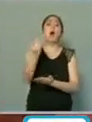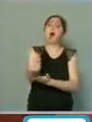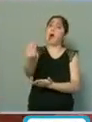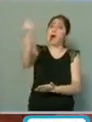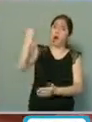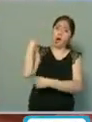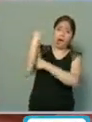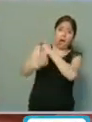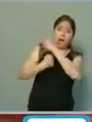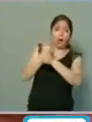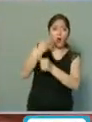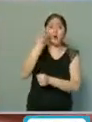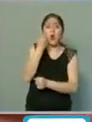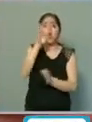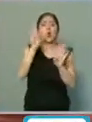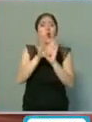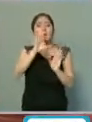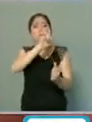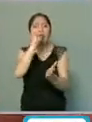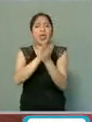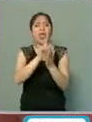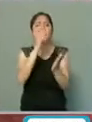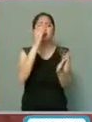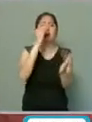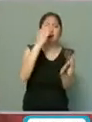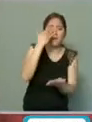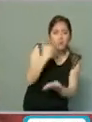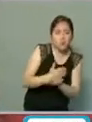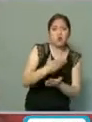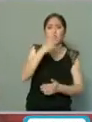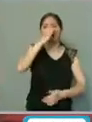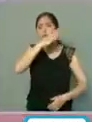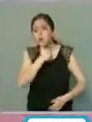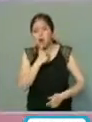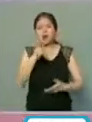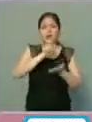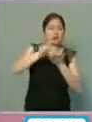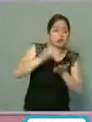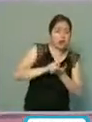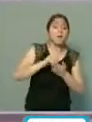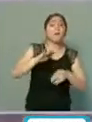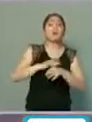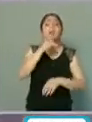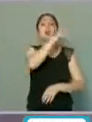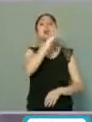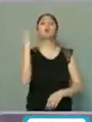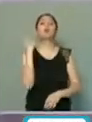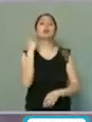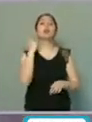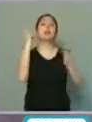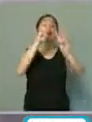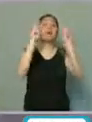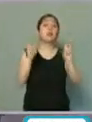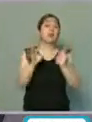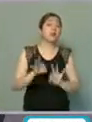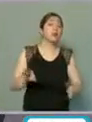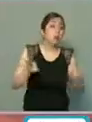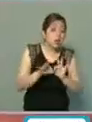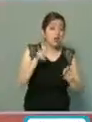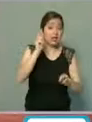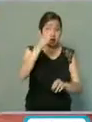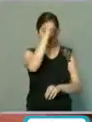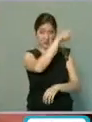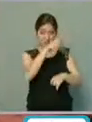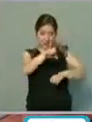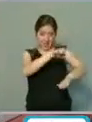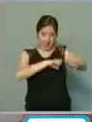años? Parecería lo lógico. Es lo lógico, exactamente. Pero tenemos una cuestión política muy importante. Las empresas armamentísticas